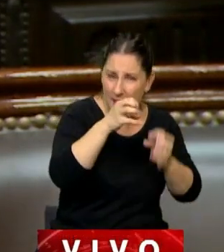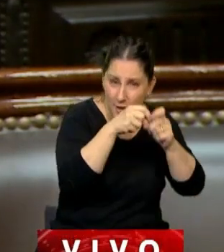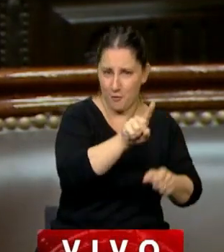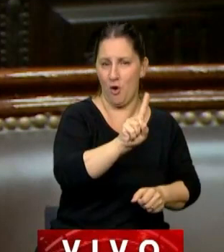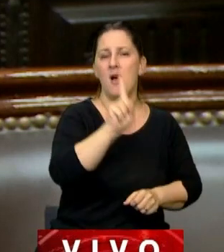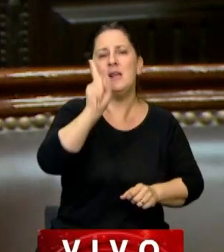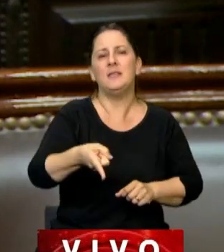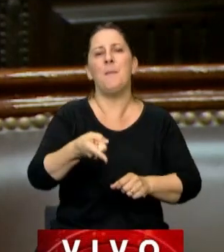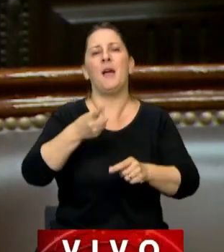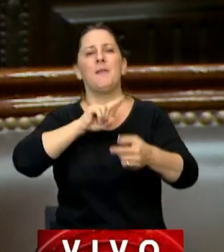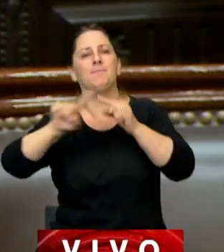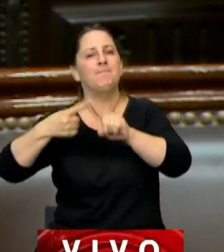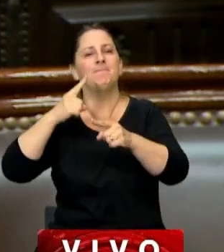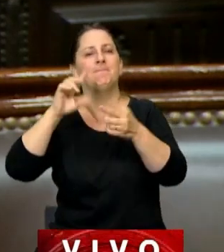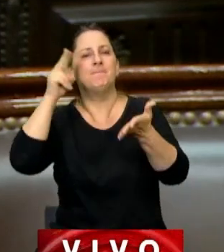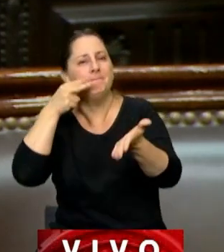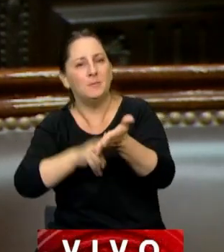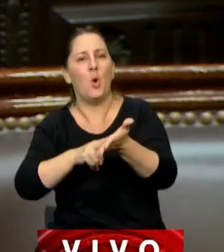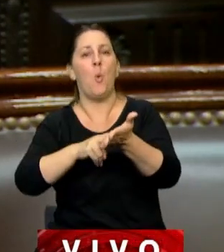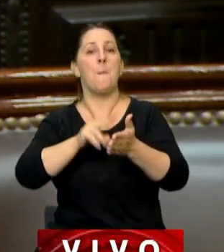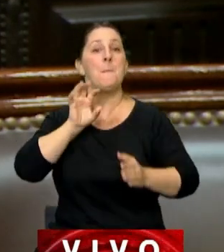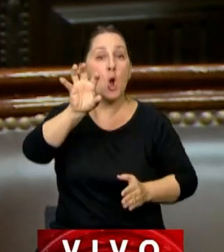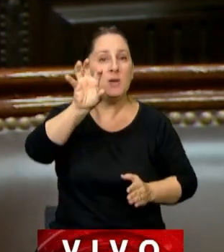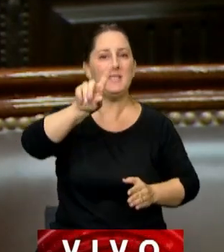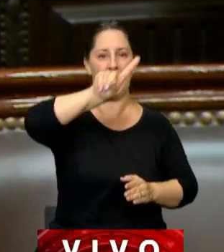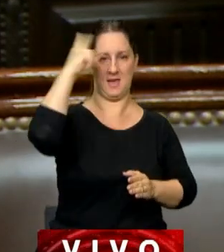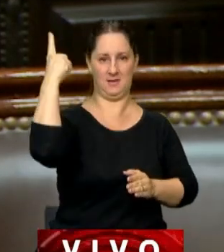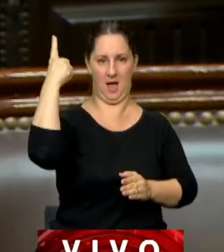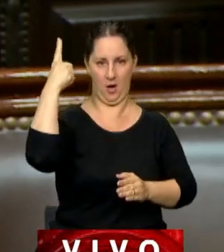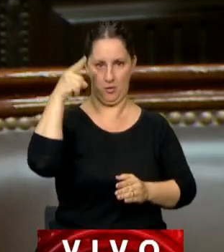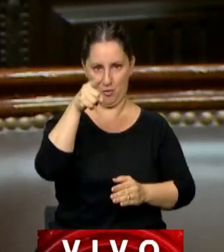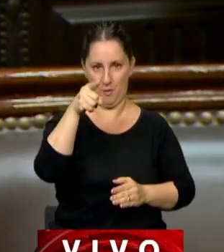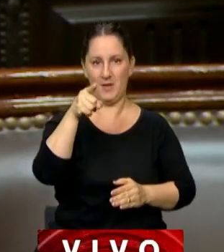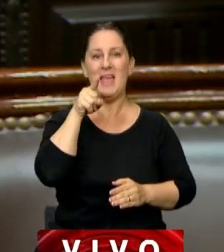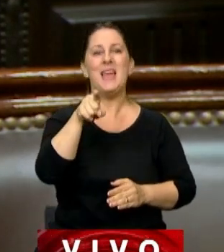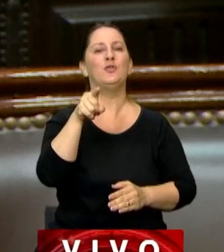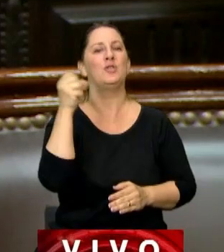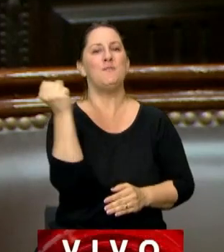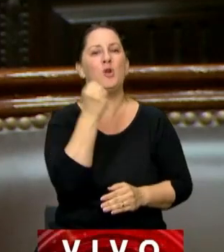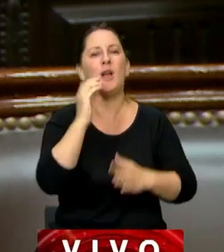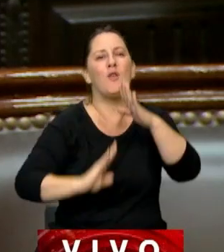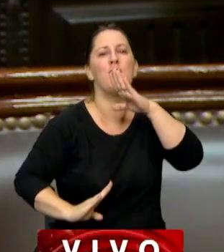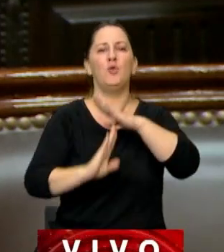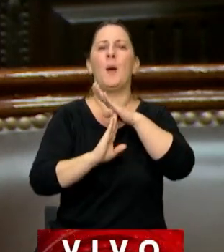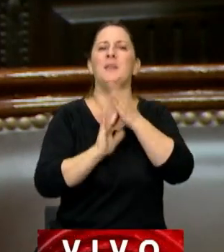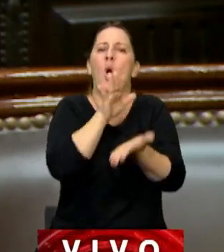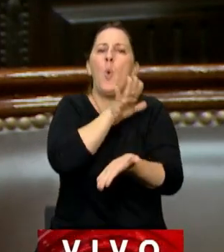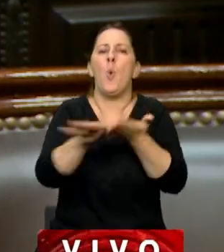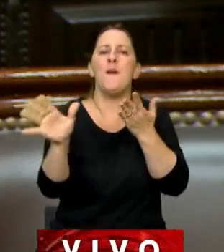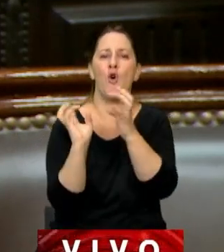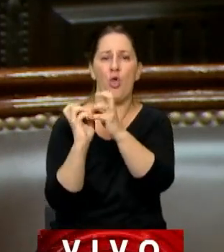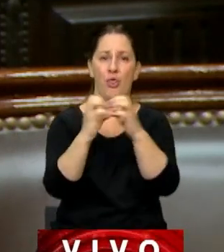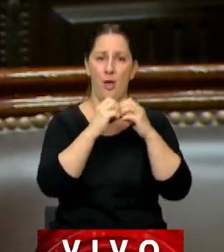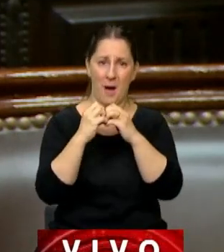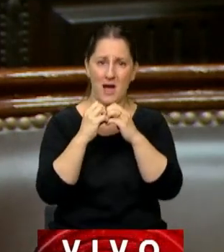las relaciones fiscales entre la provincia y la Nación. Es fundamental que establezcamos un nuevo debate de cómo